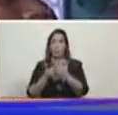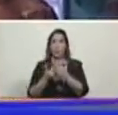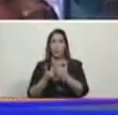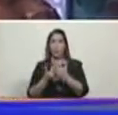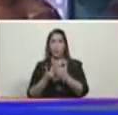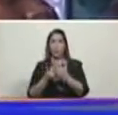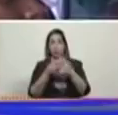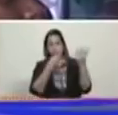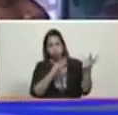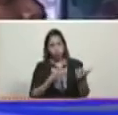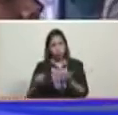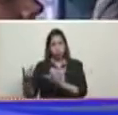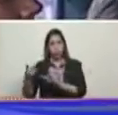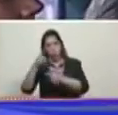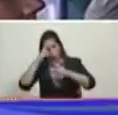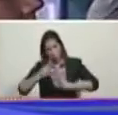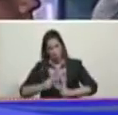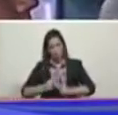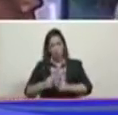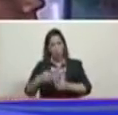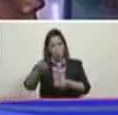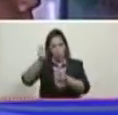las condecoraciones que se nos otorgan.